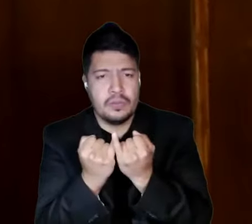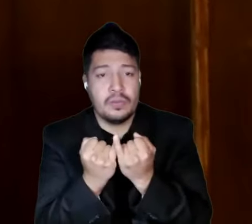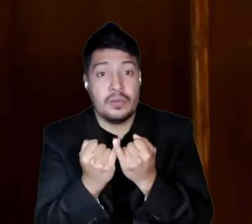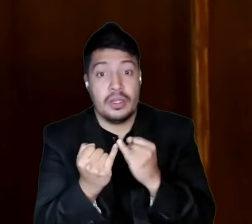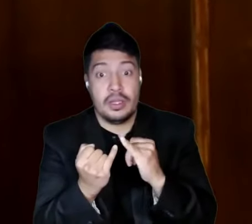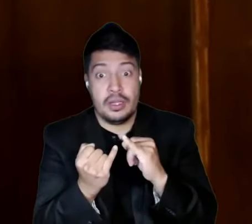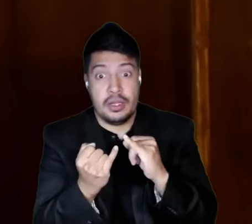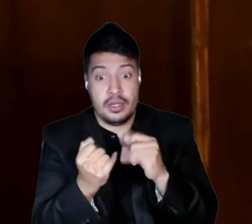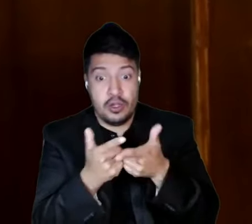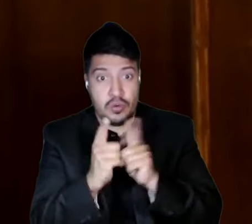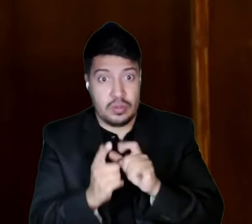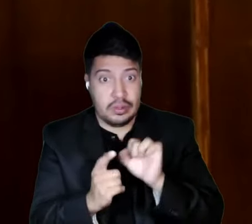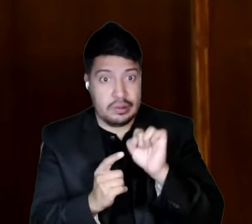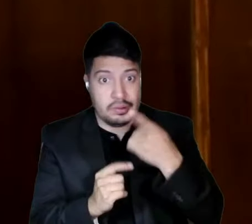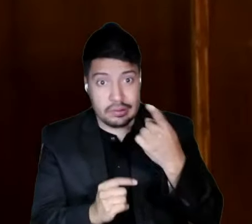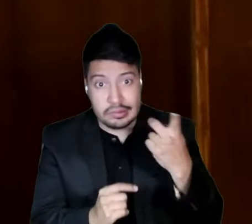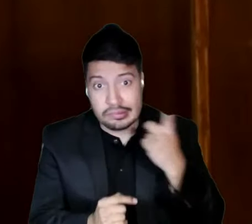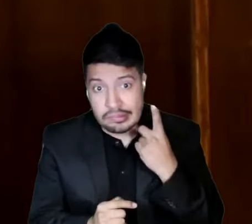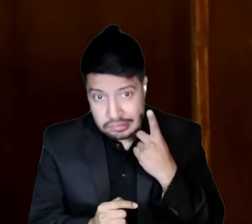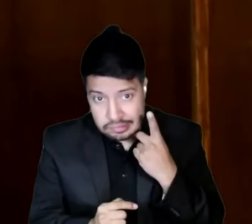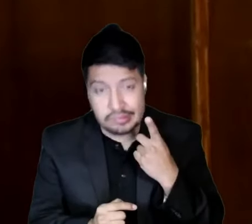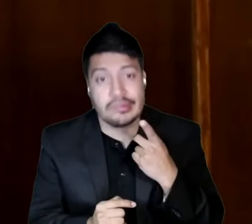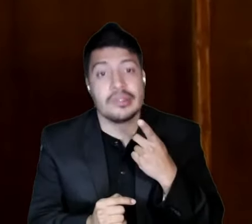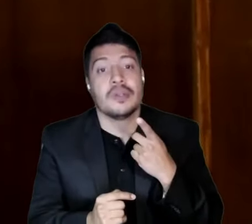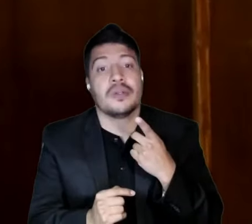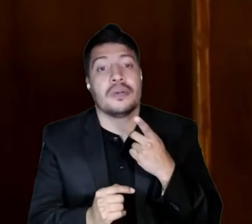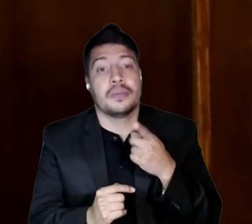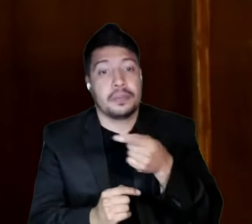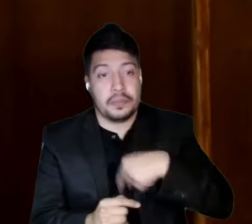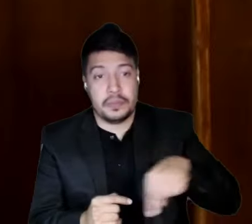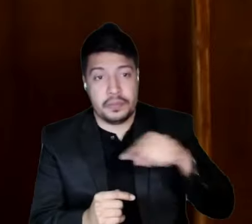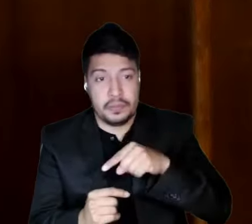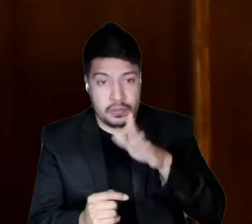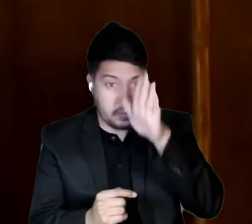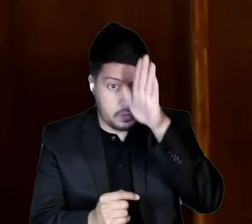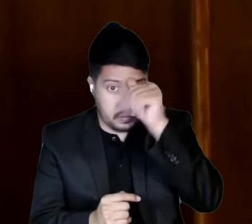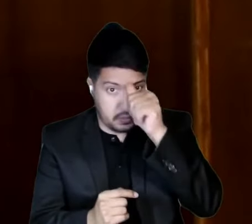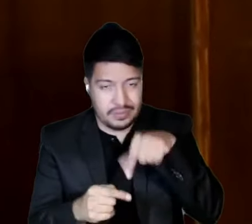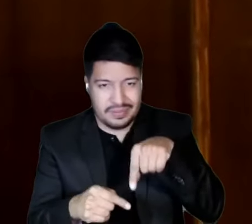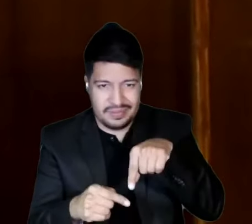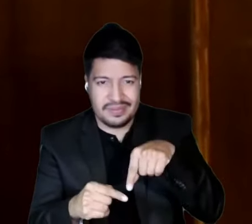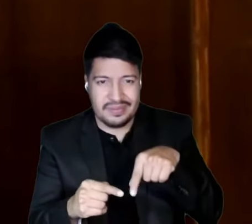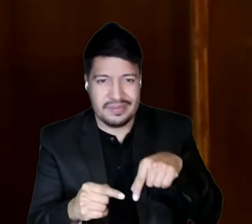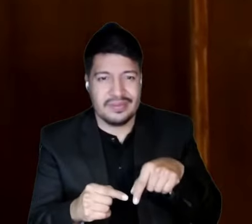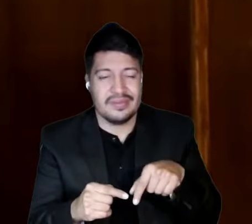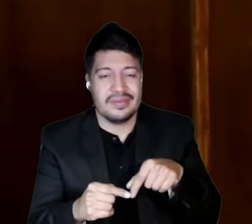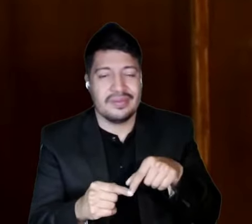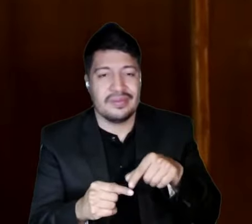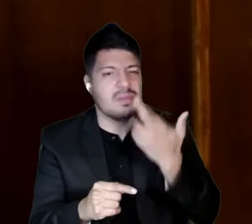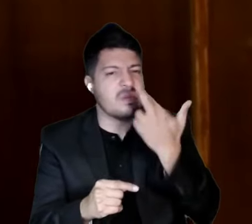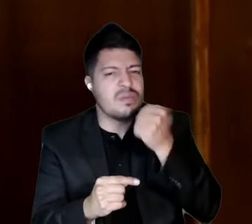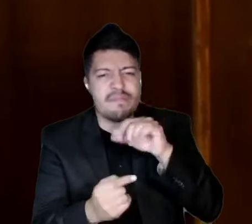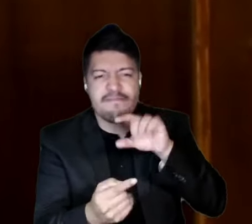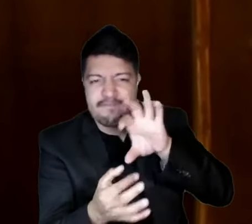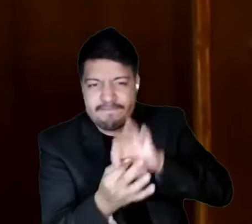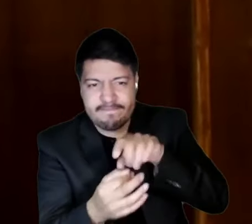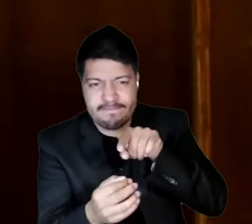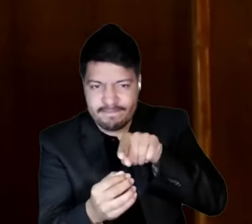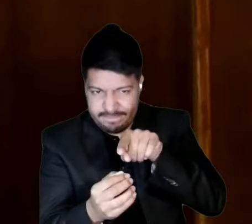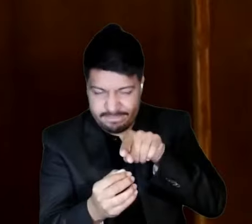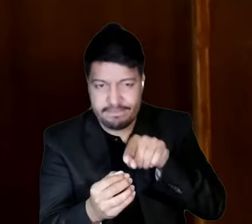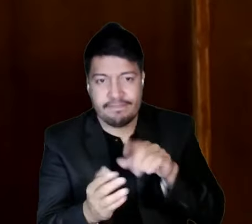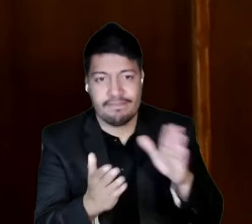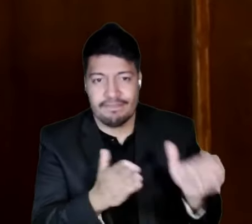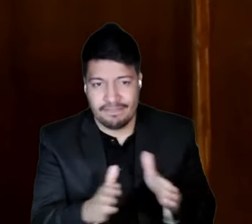en términos del acuerdo en relación con el plan de desarrollo del Estado de México 2023 2029 con base en lo